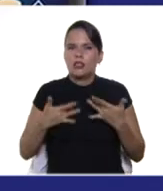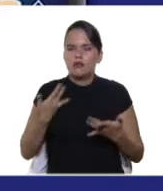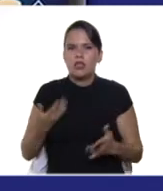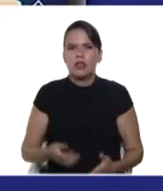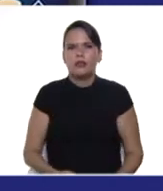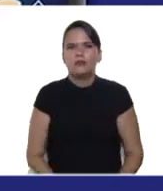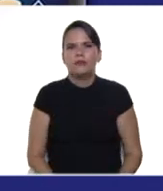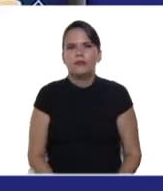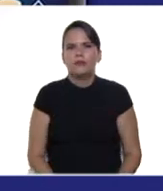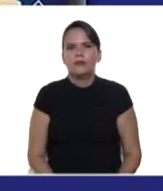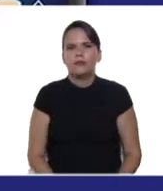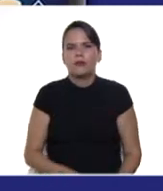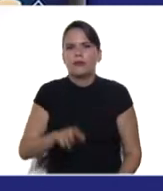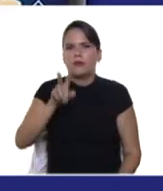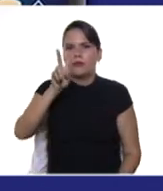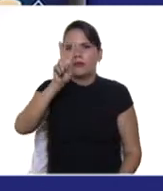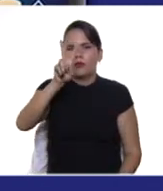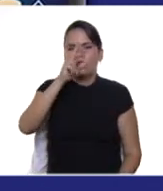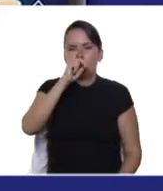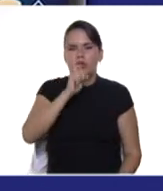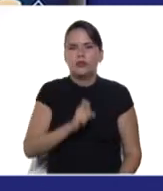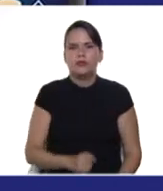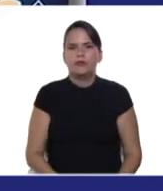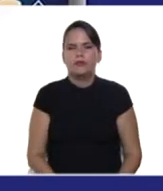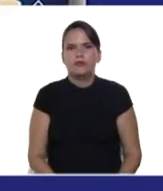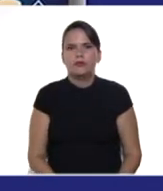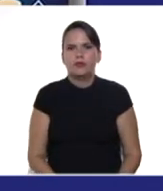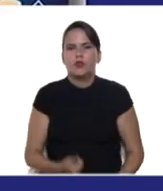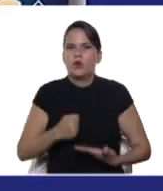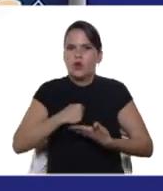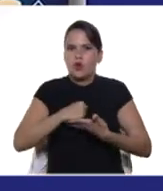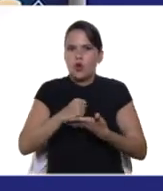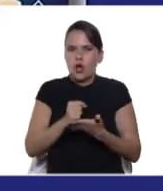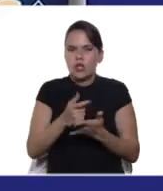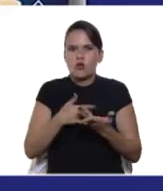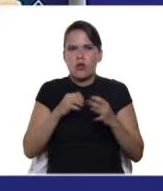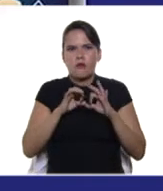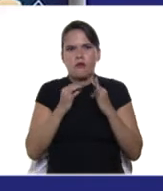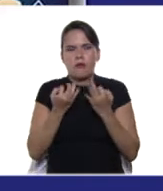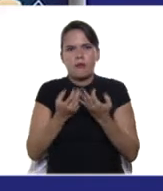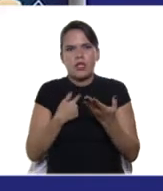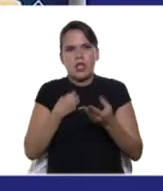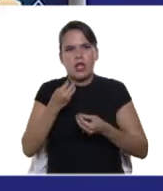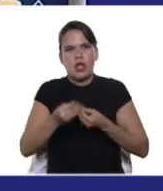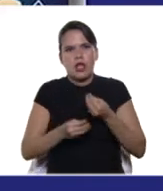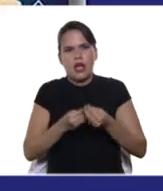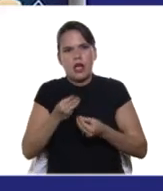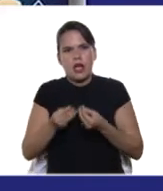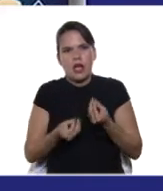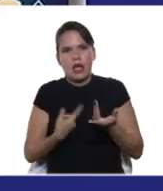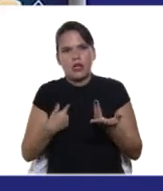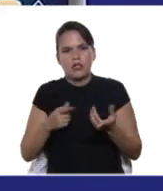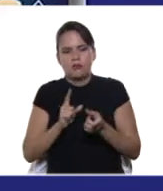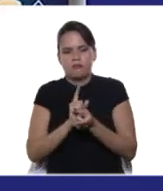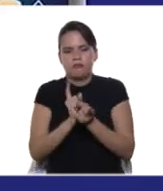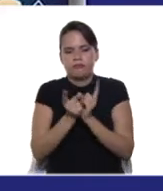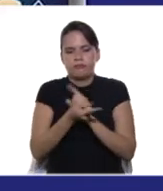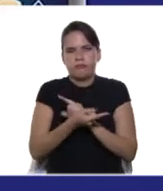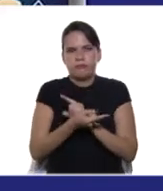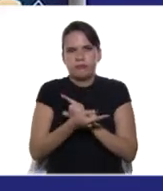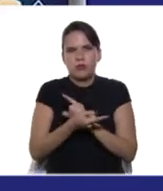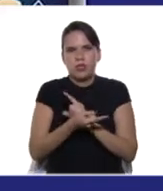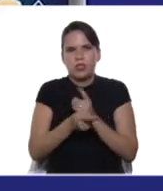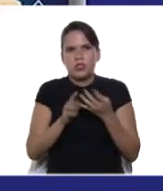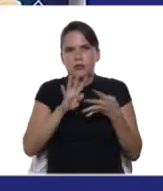de segundo año. Con la ayuda de un familiar realiza a través de la conversión las